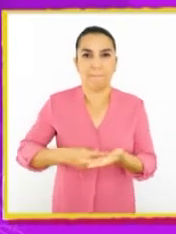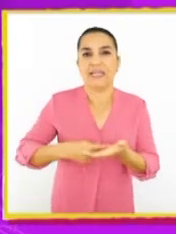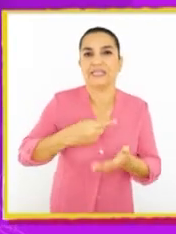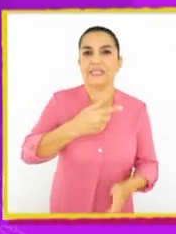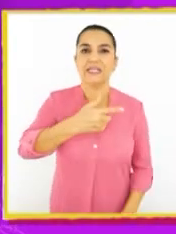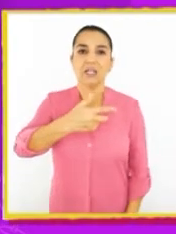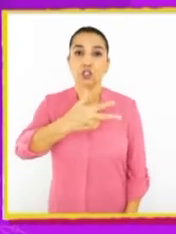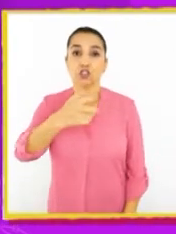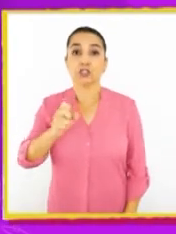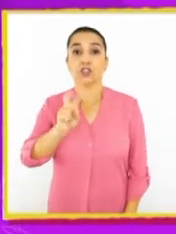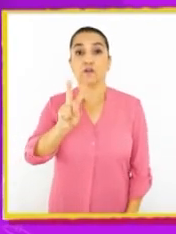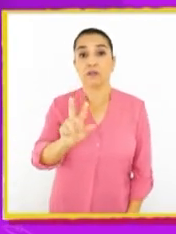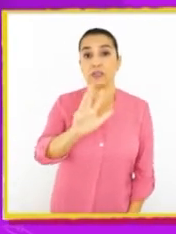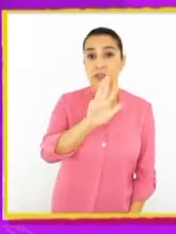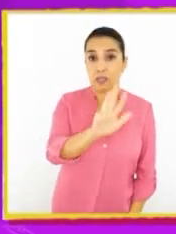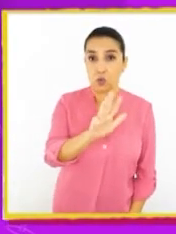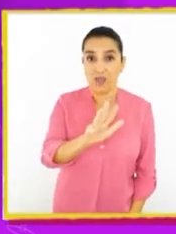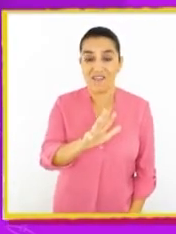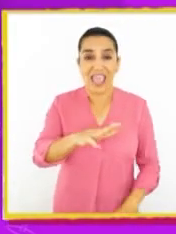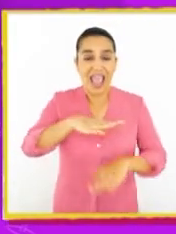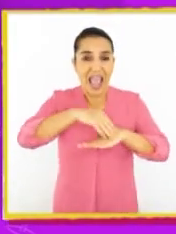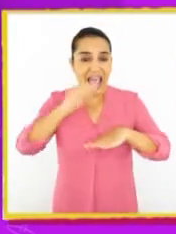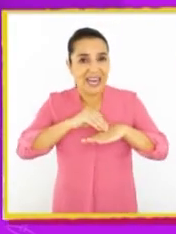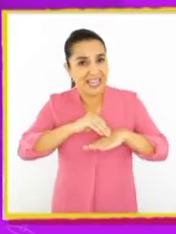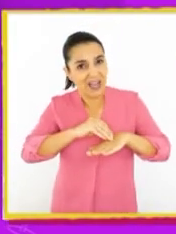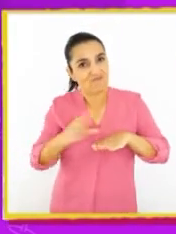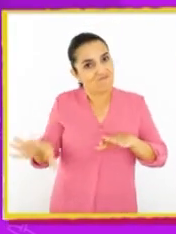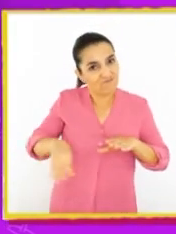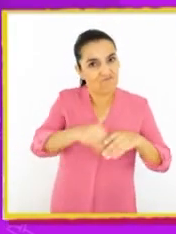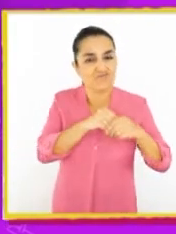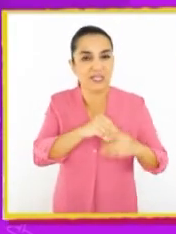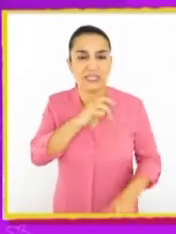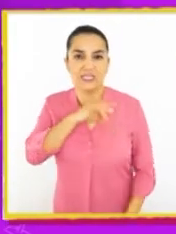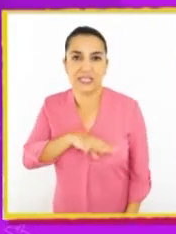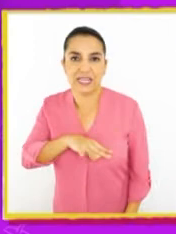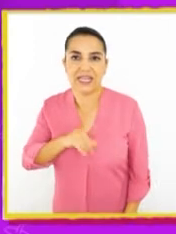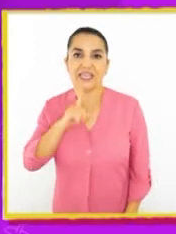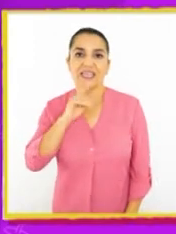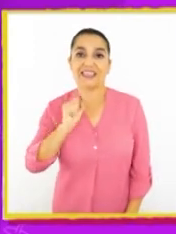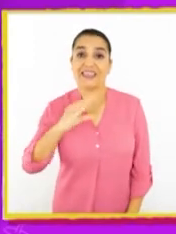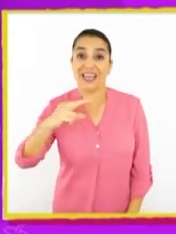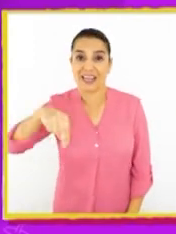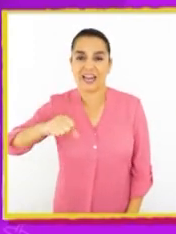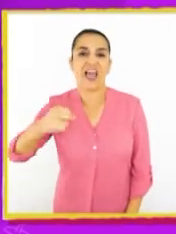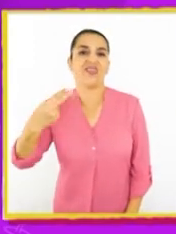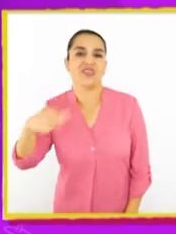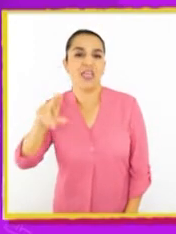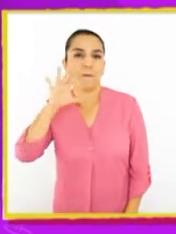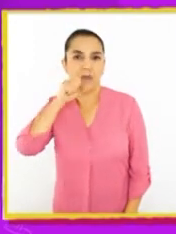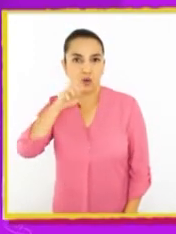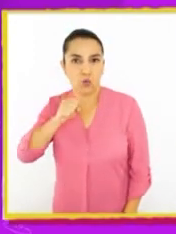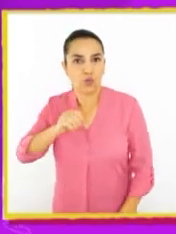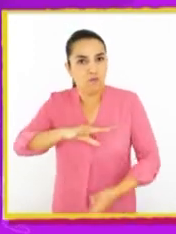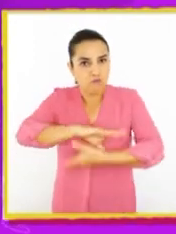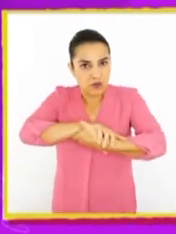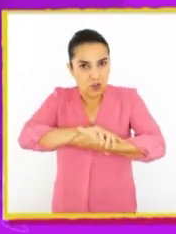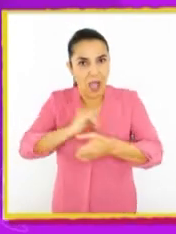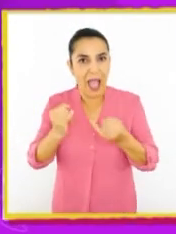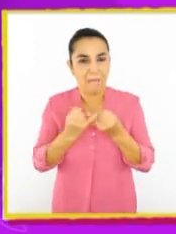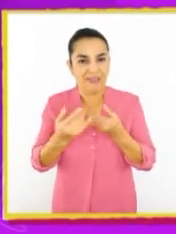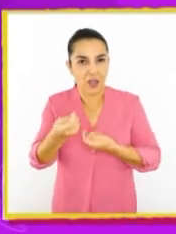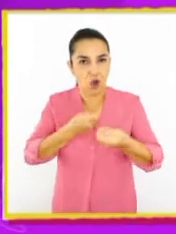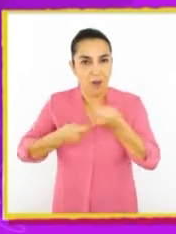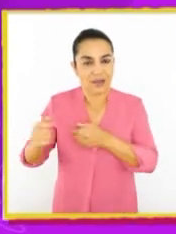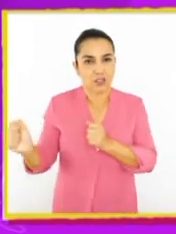1929, Arica se integra al territorio chileno y Tacna queda como territorio peruano. Con el tratado de paz, amistad y comercio con